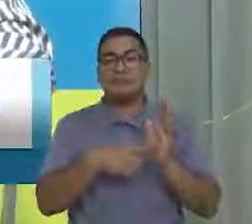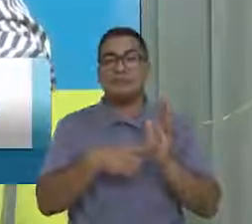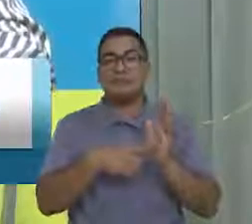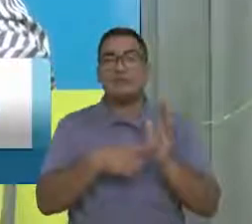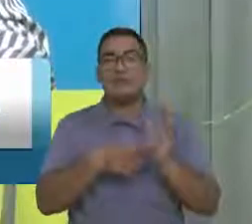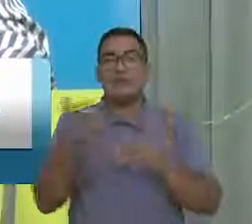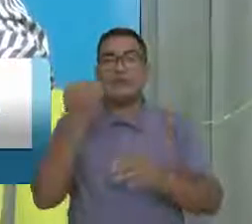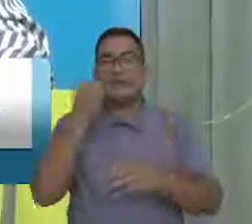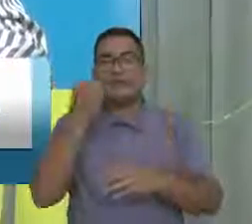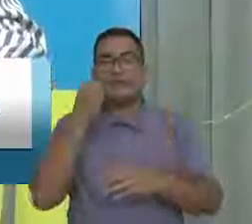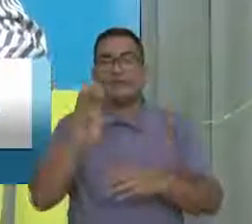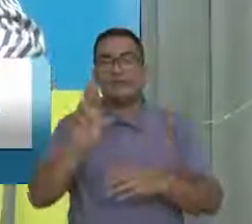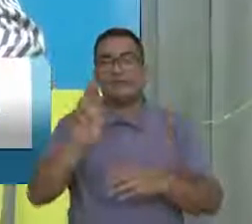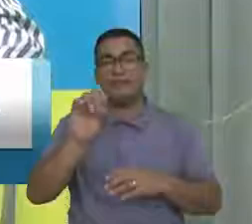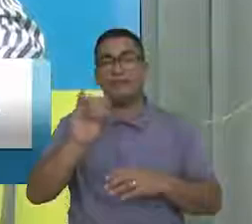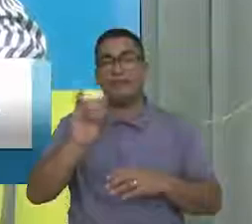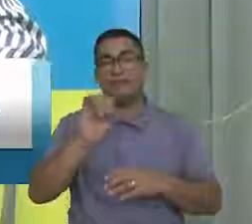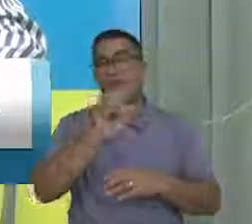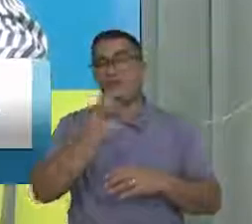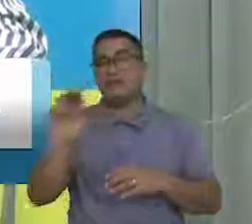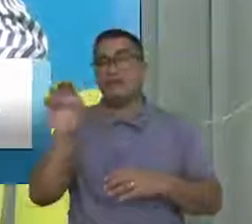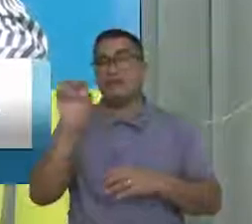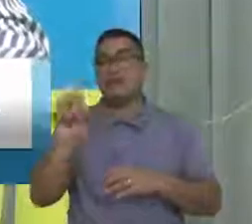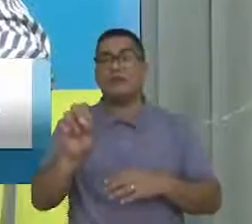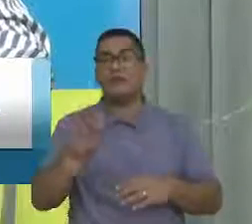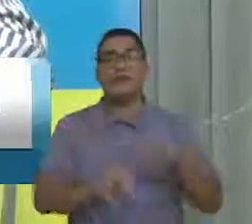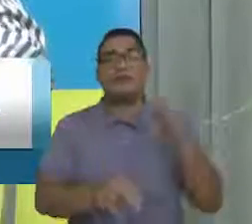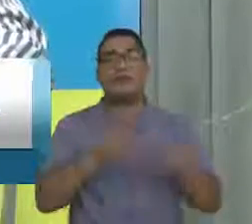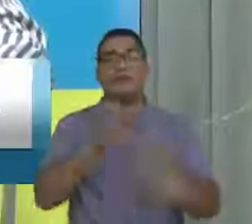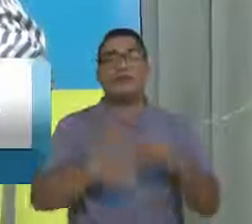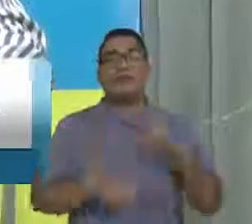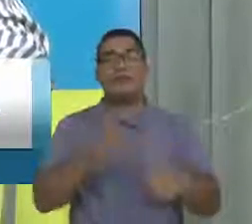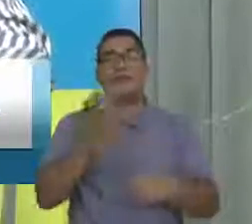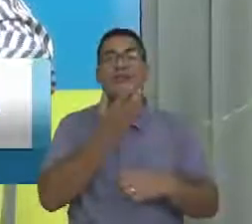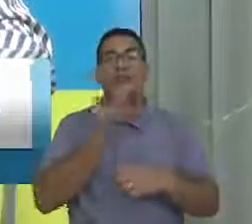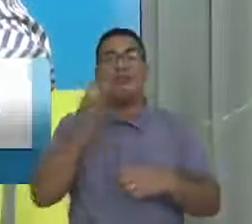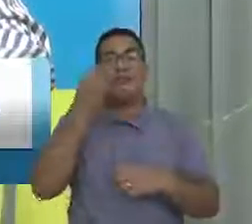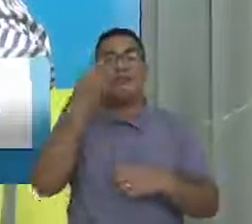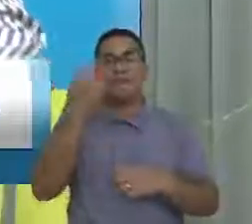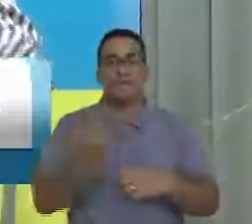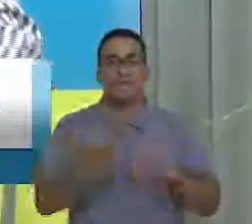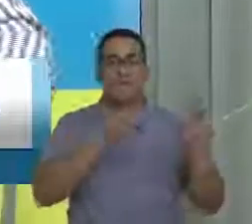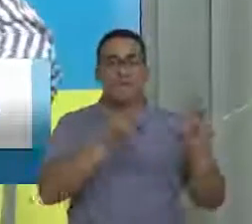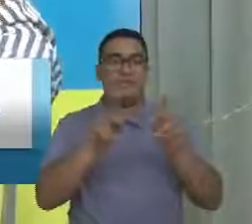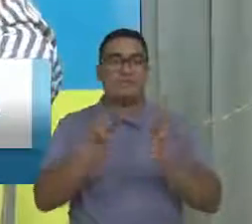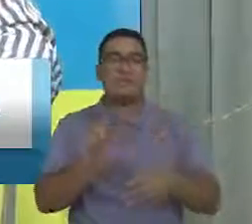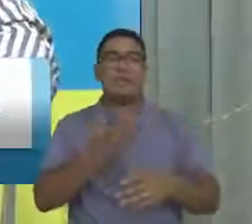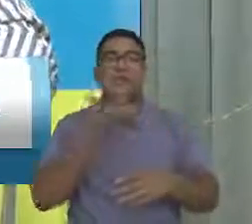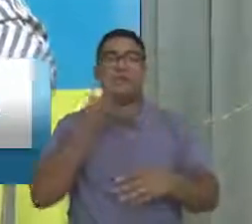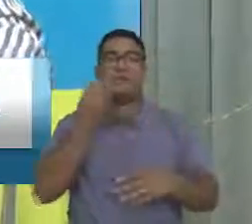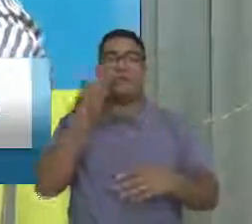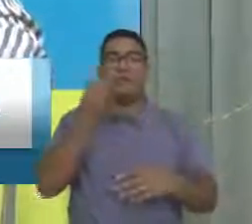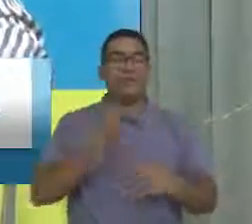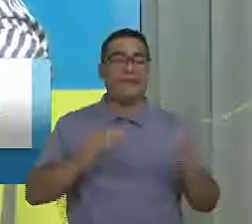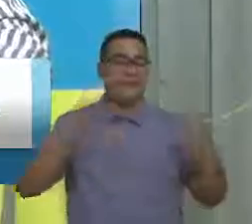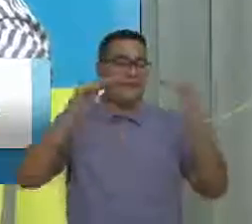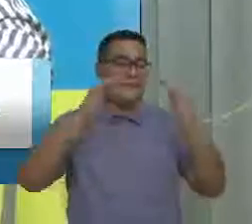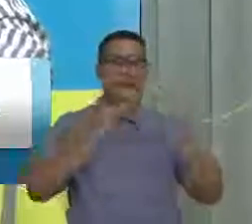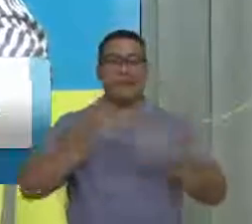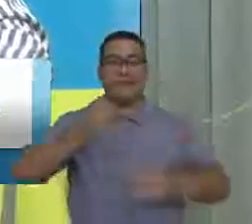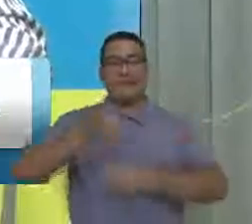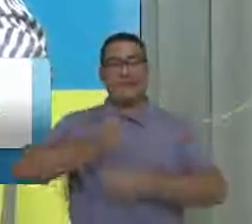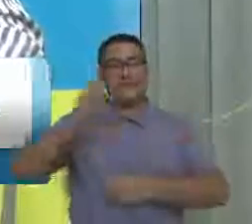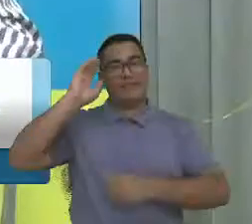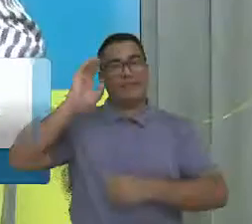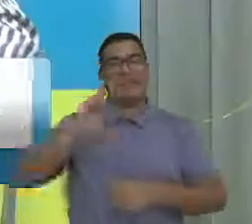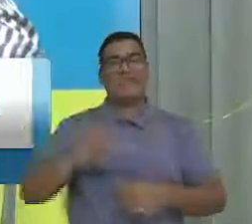la enfermedad renal crónica afecta a jóvenes, o sea, personas en edad productiva. Así es. Que son cabezas de hogar,